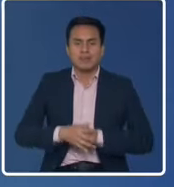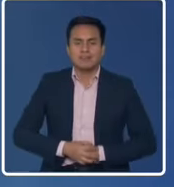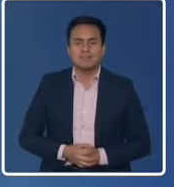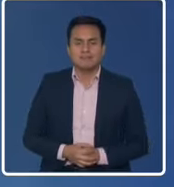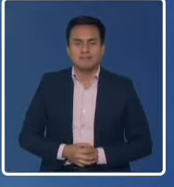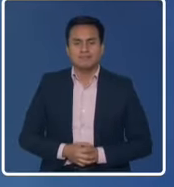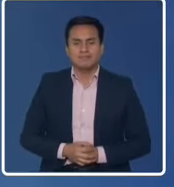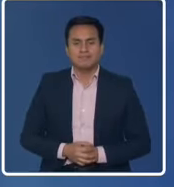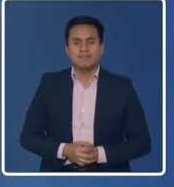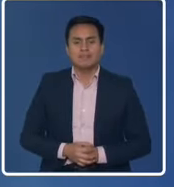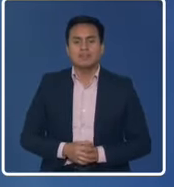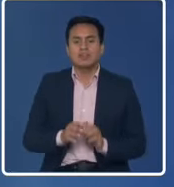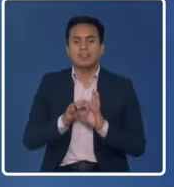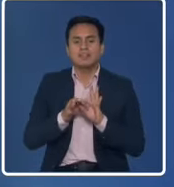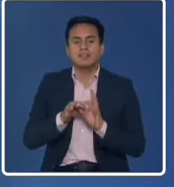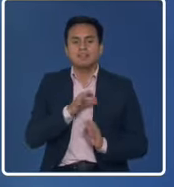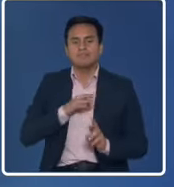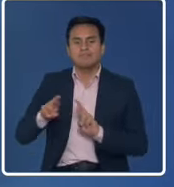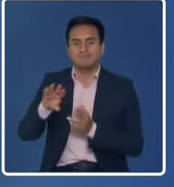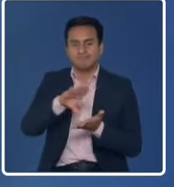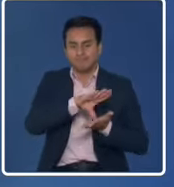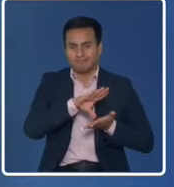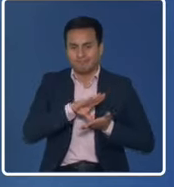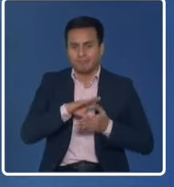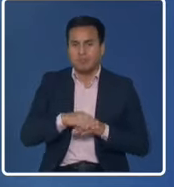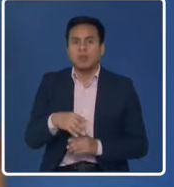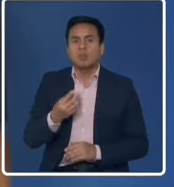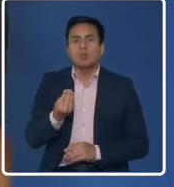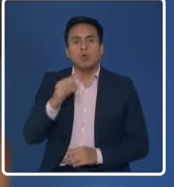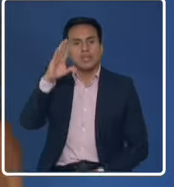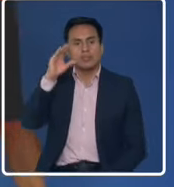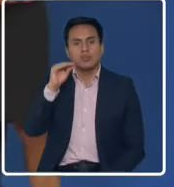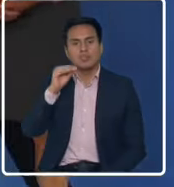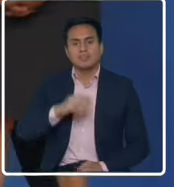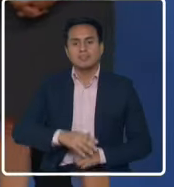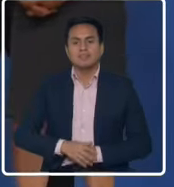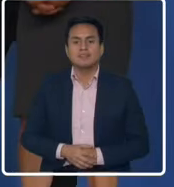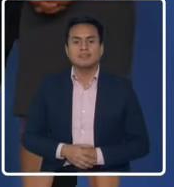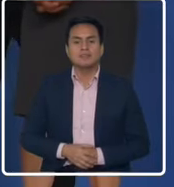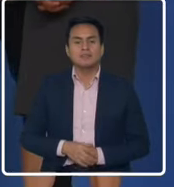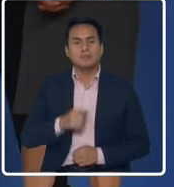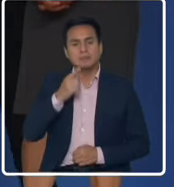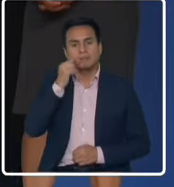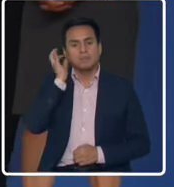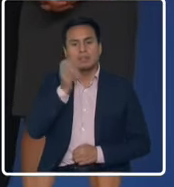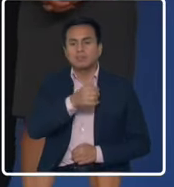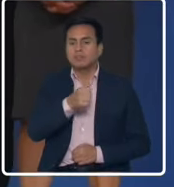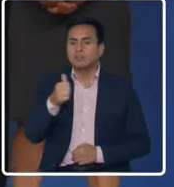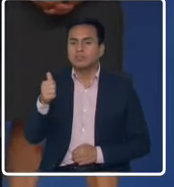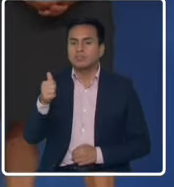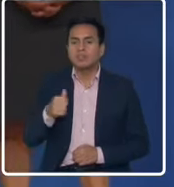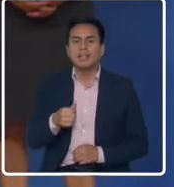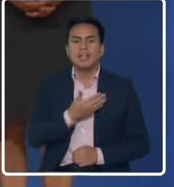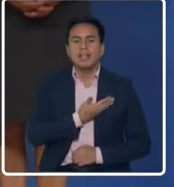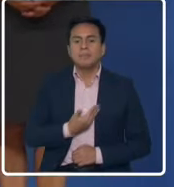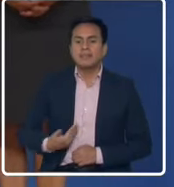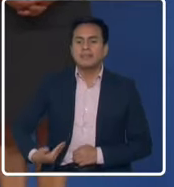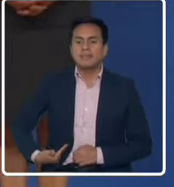economía Muchas gracias canciller muy buenas noches a todas y todos el